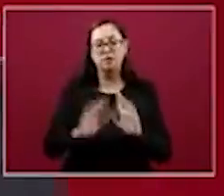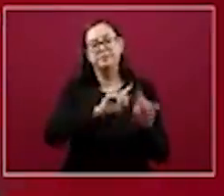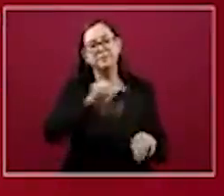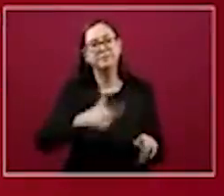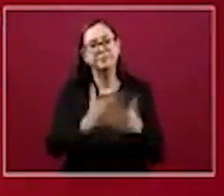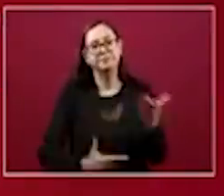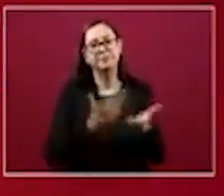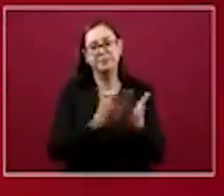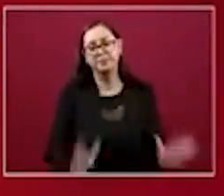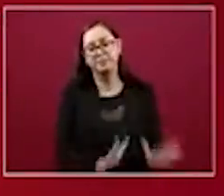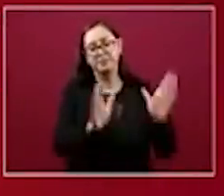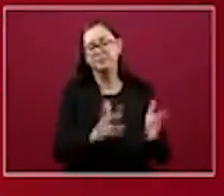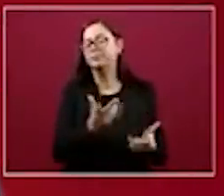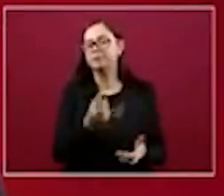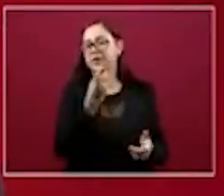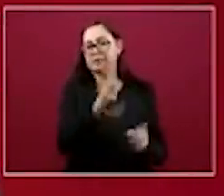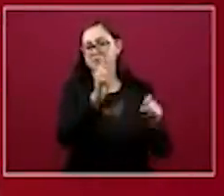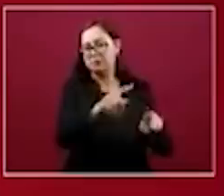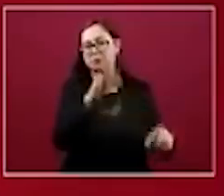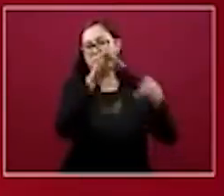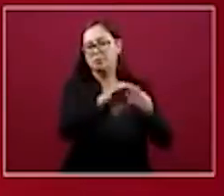obligatorio, porque puede